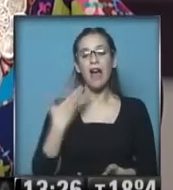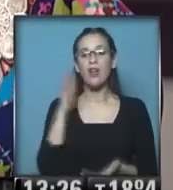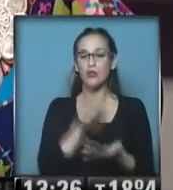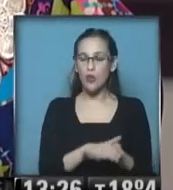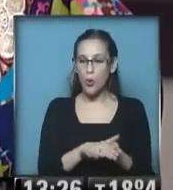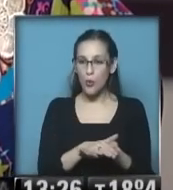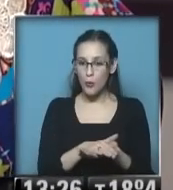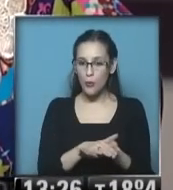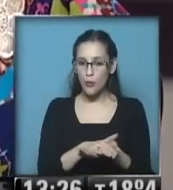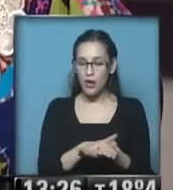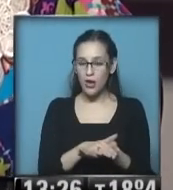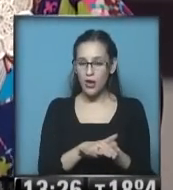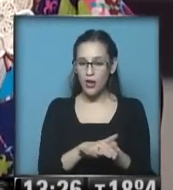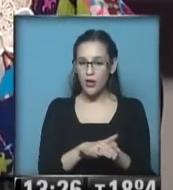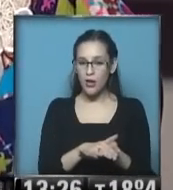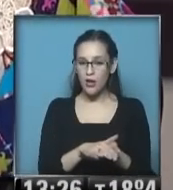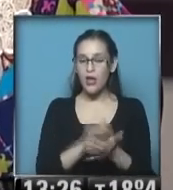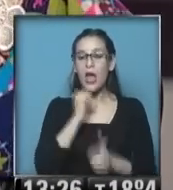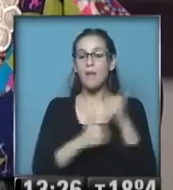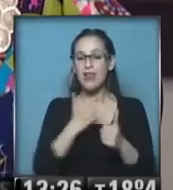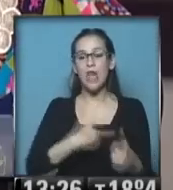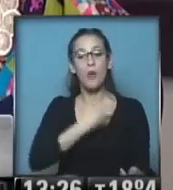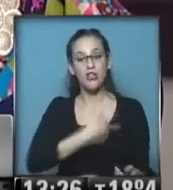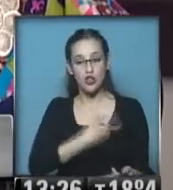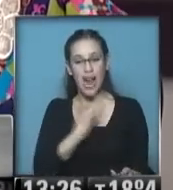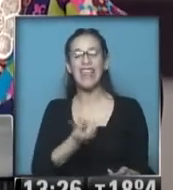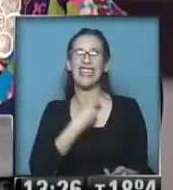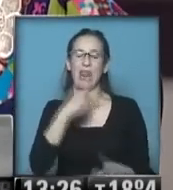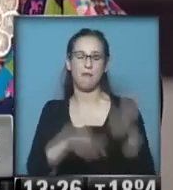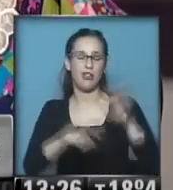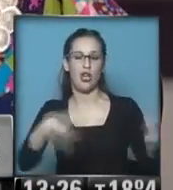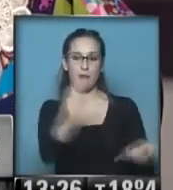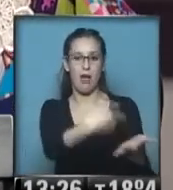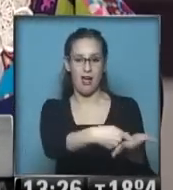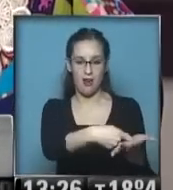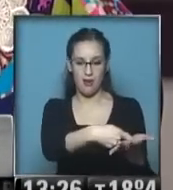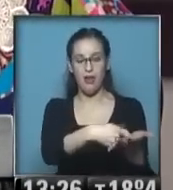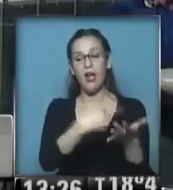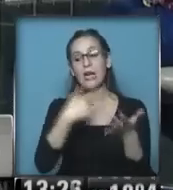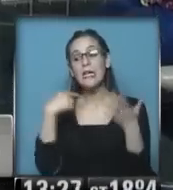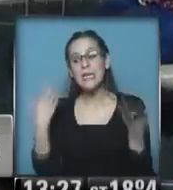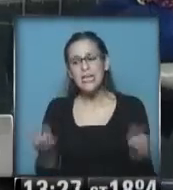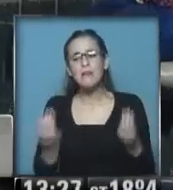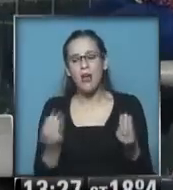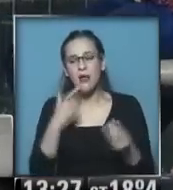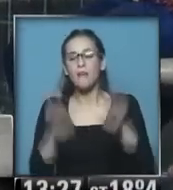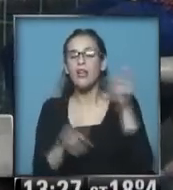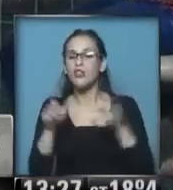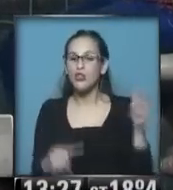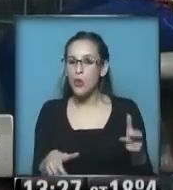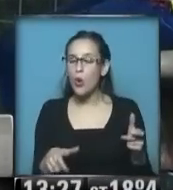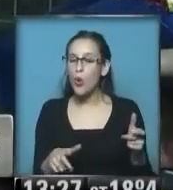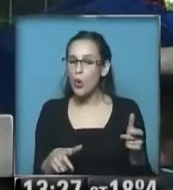intenciones de las empresas de Medicina prepaga aplicarlo finalmente no se aplican Y qué pasa con aquellas personas que de pronto se encuentran que